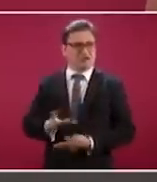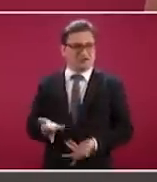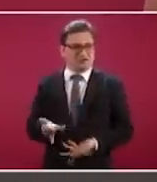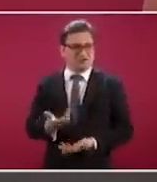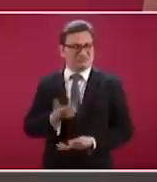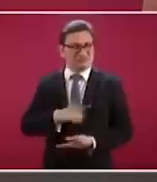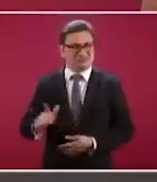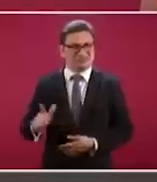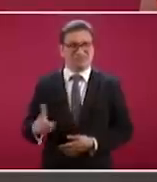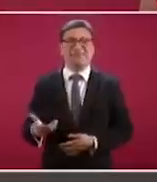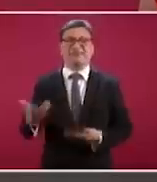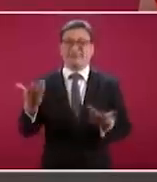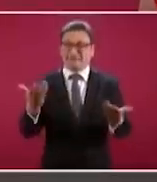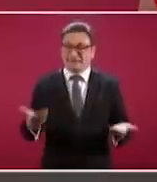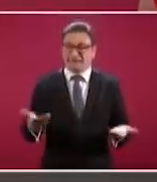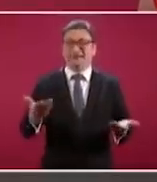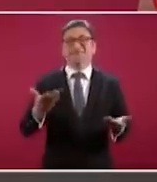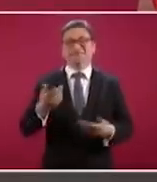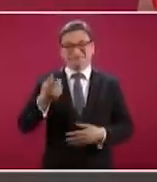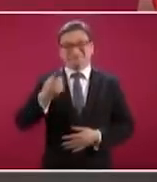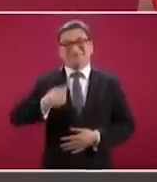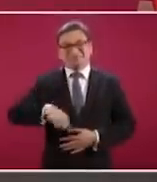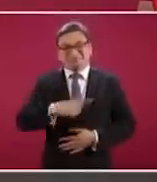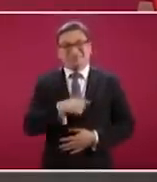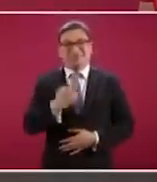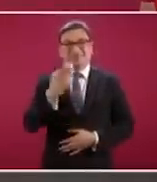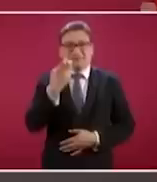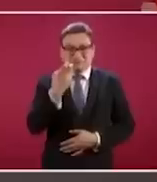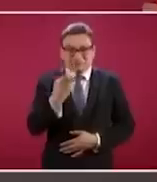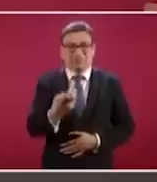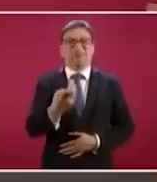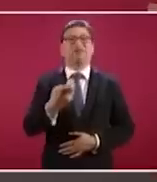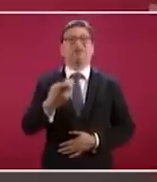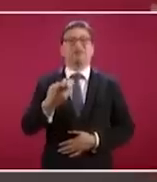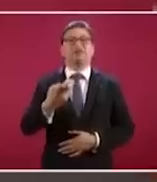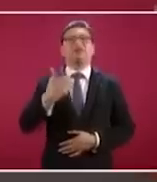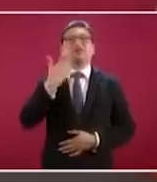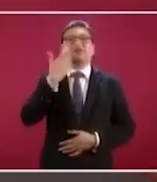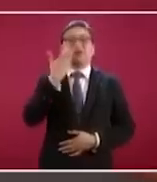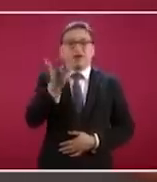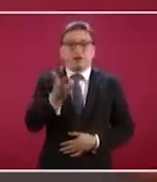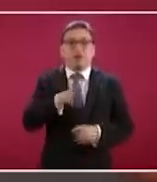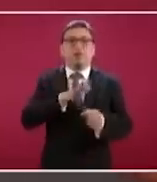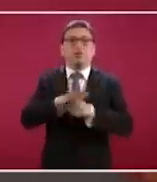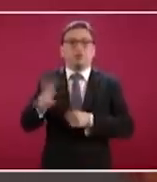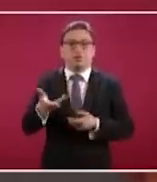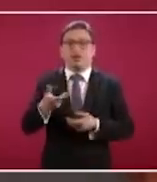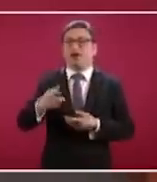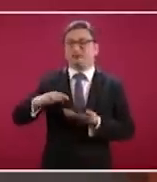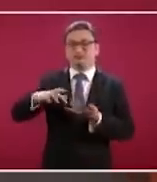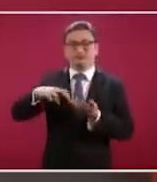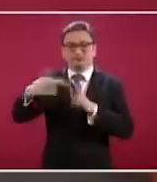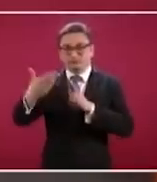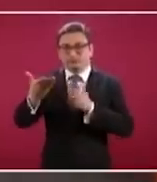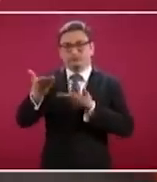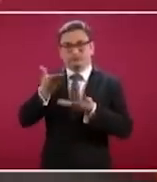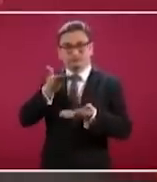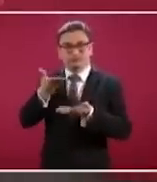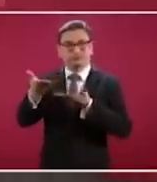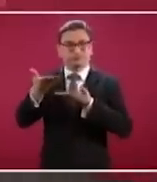Entonces, vamos a buscar que haya entendimiento y